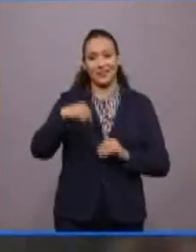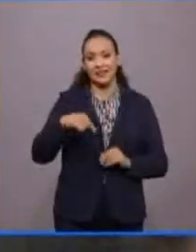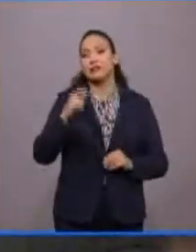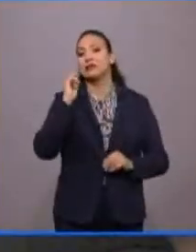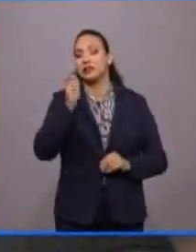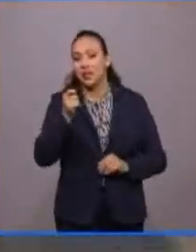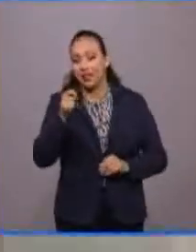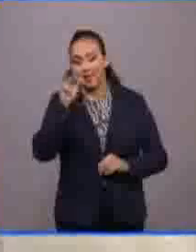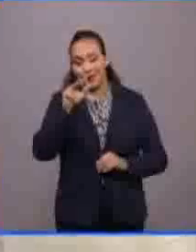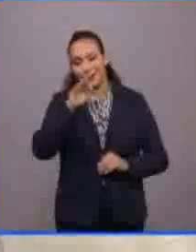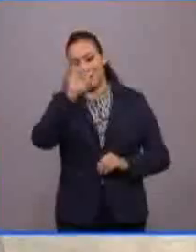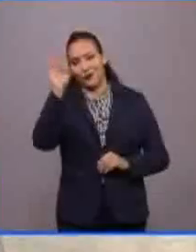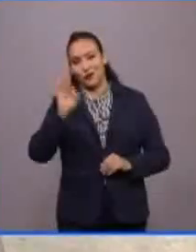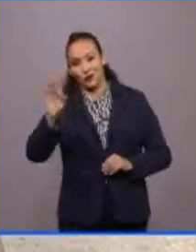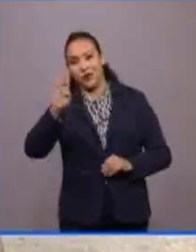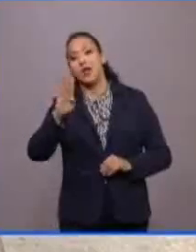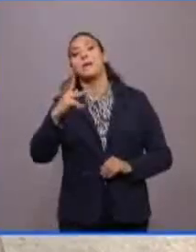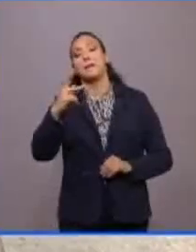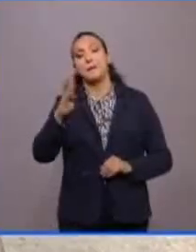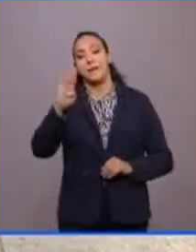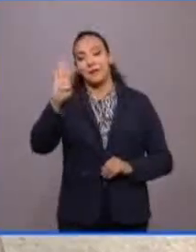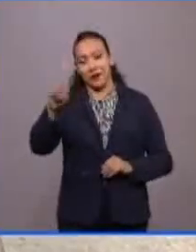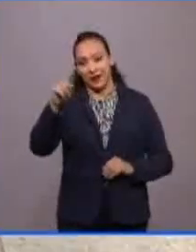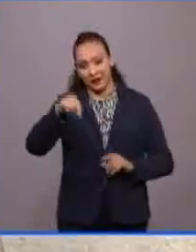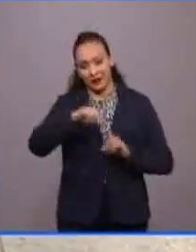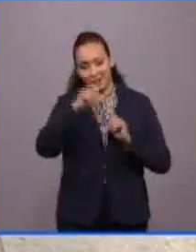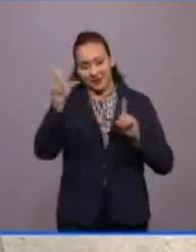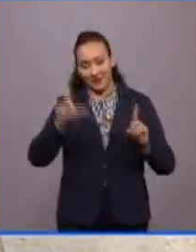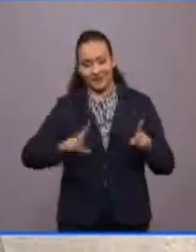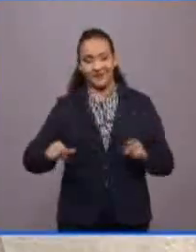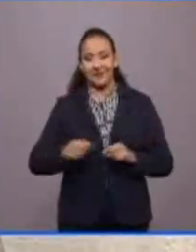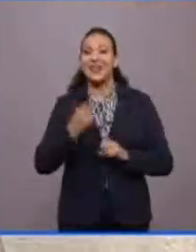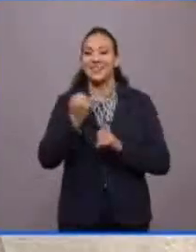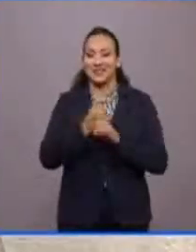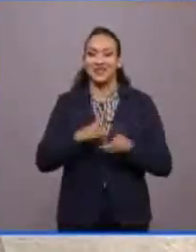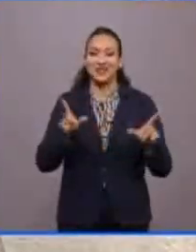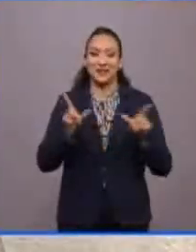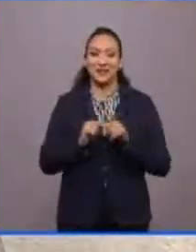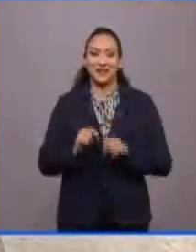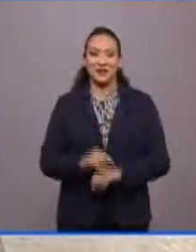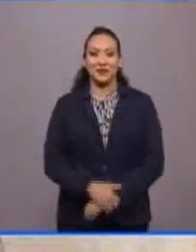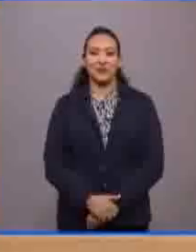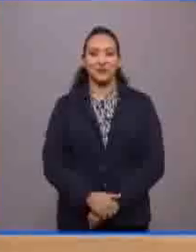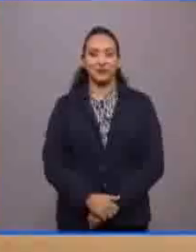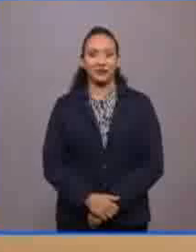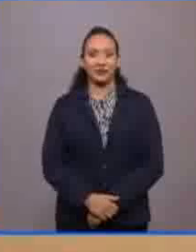al 18% del Producto Interno Bruto Nacional. Es la información que tenemos.